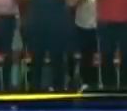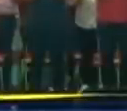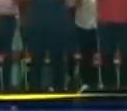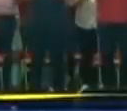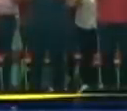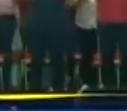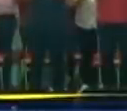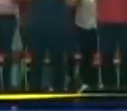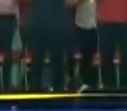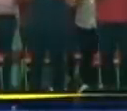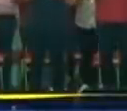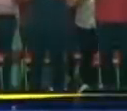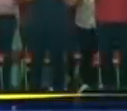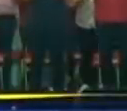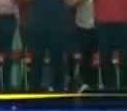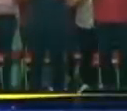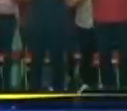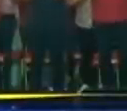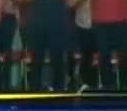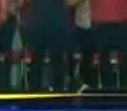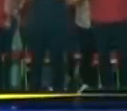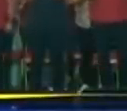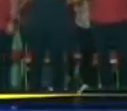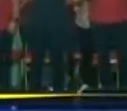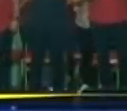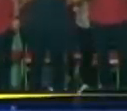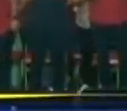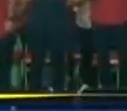Junto al pueblo de Barinas.